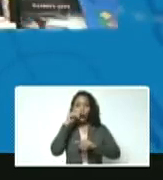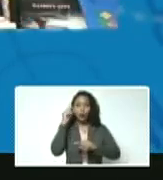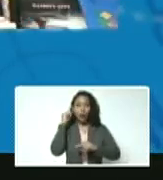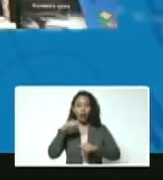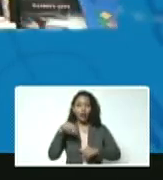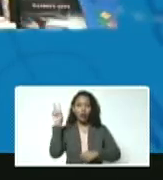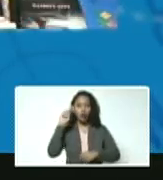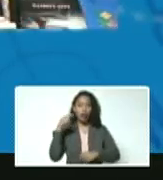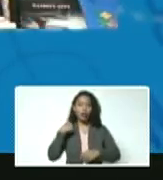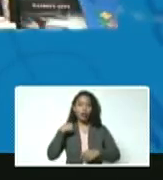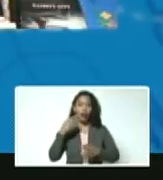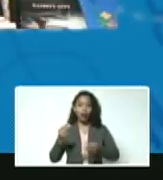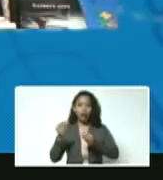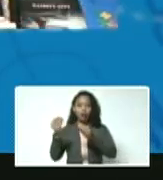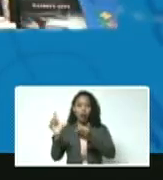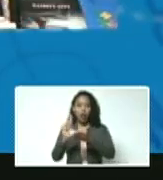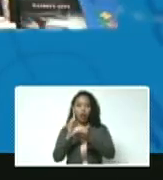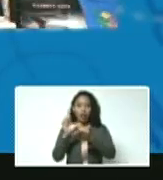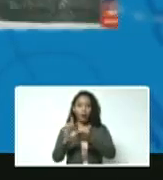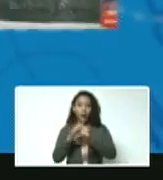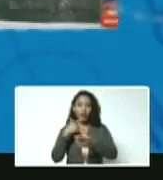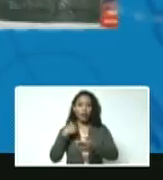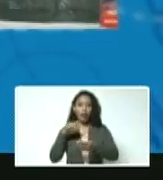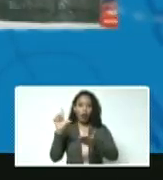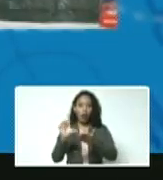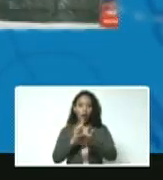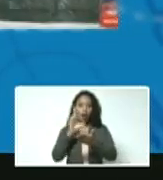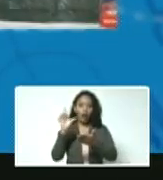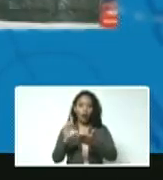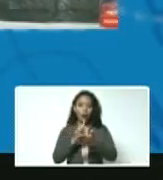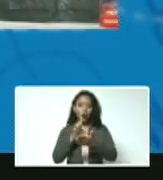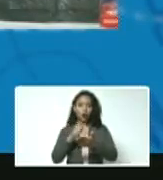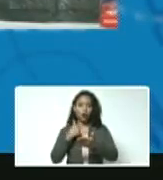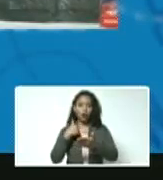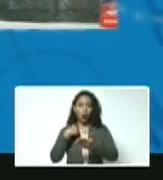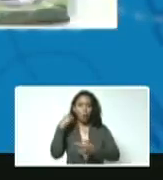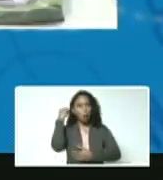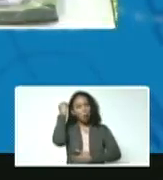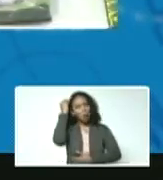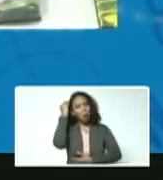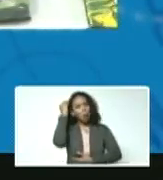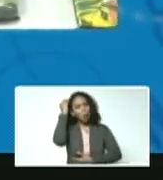sus libros, tengan sus libros. Yo estaba pensando,